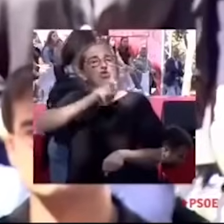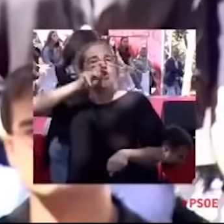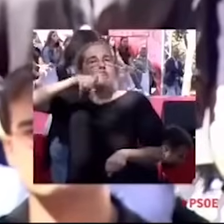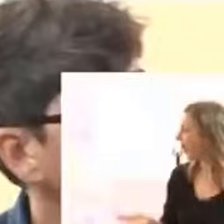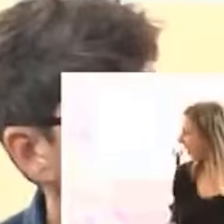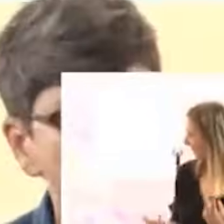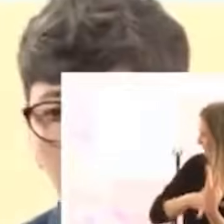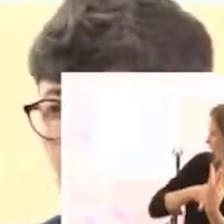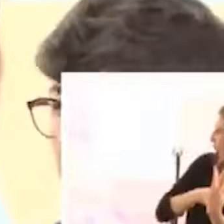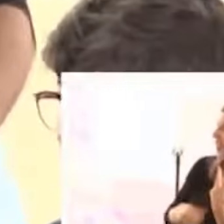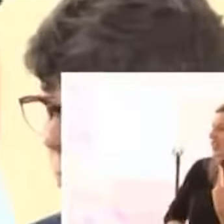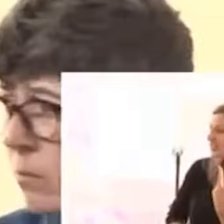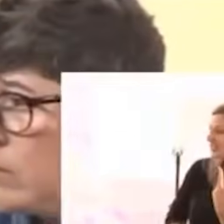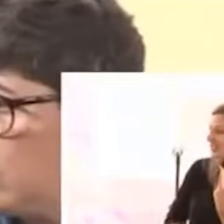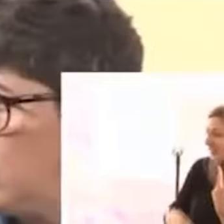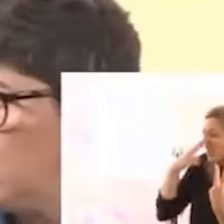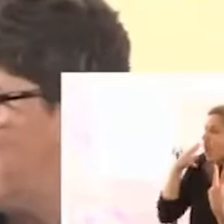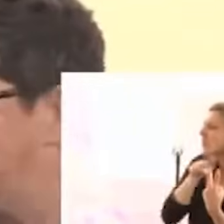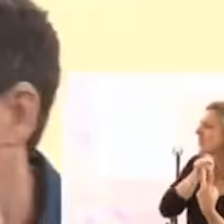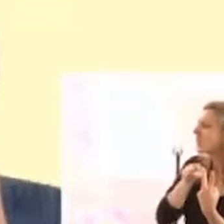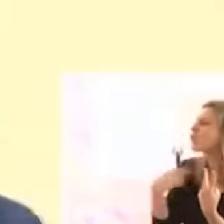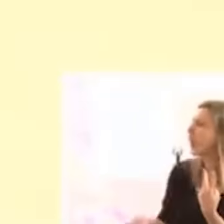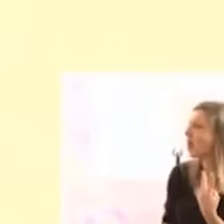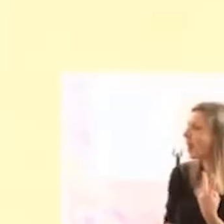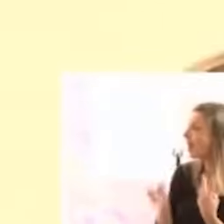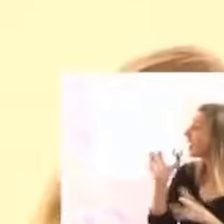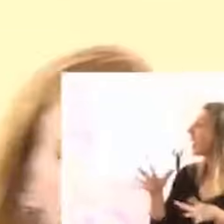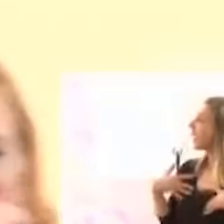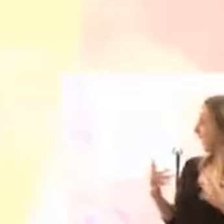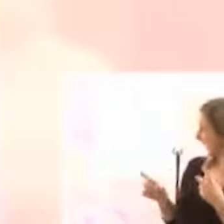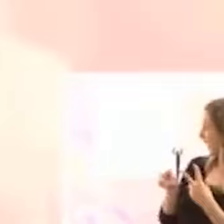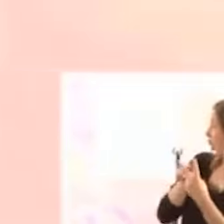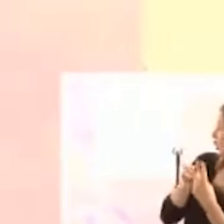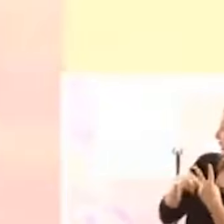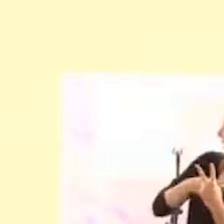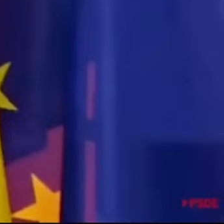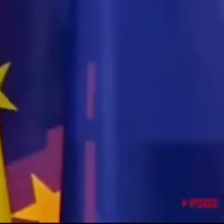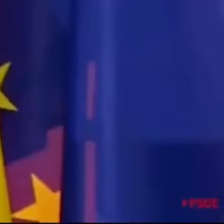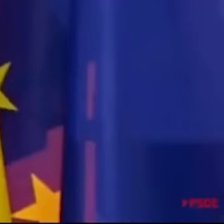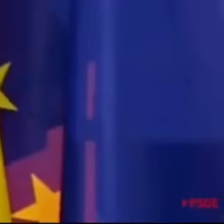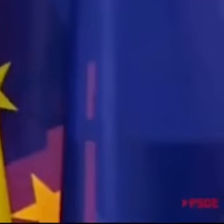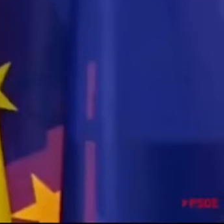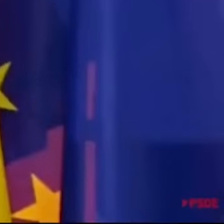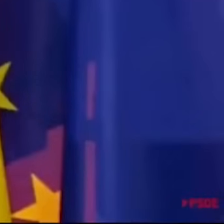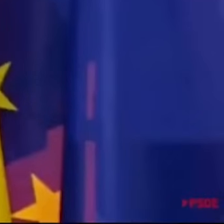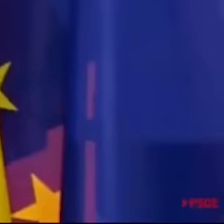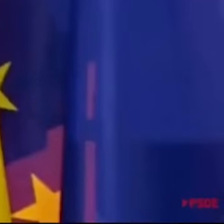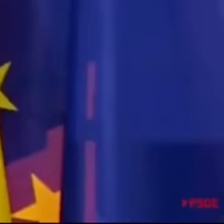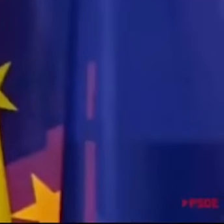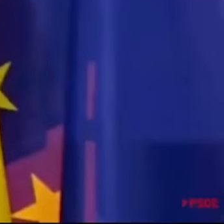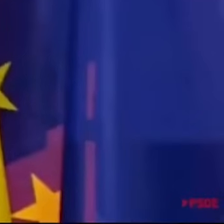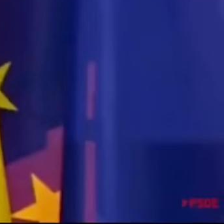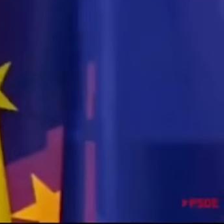televisión. Se trata de Laura Arroyo y Manu Levín, quienes han sido invitados recientemente al programa matinal de la cadena